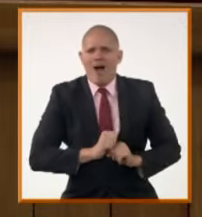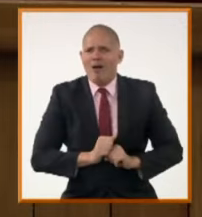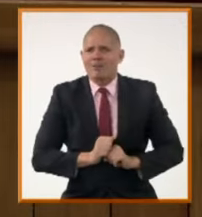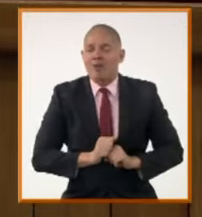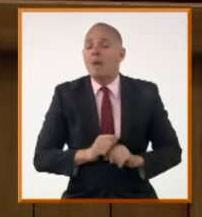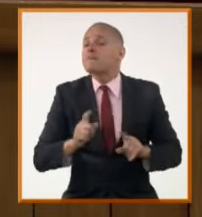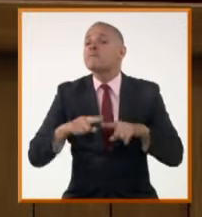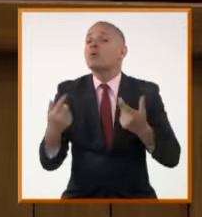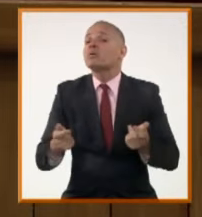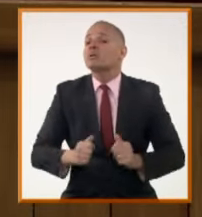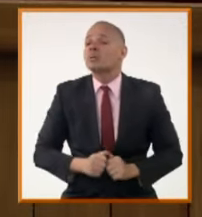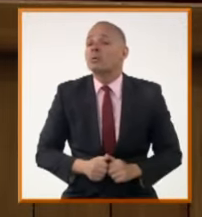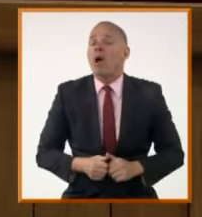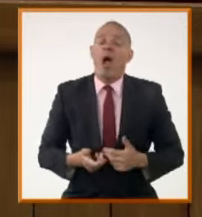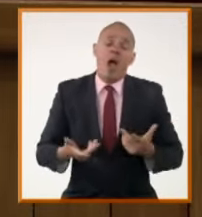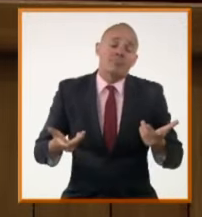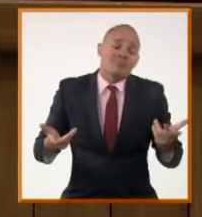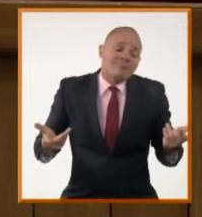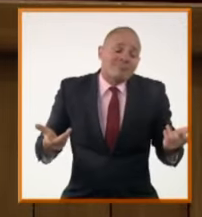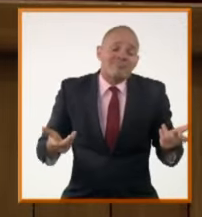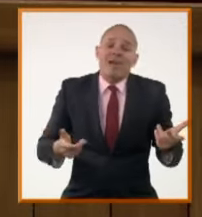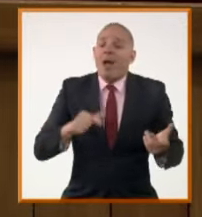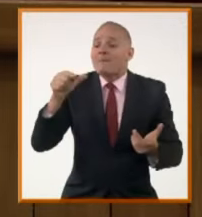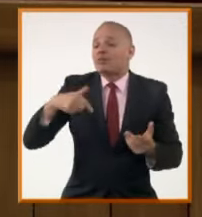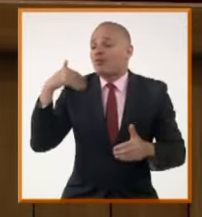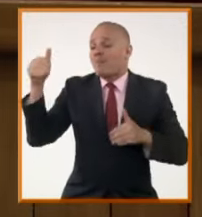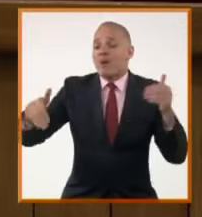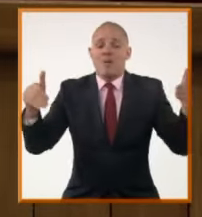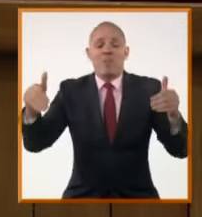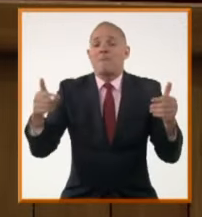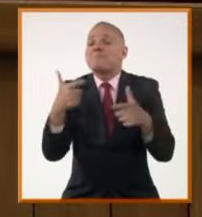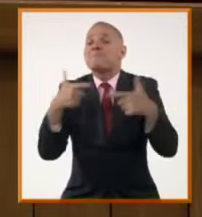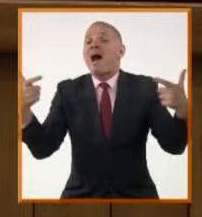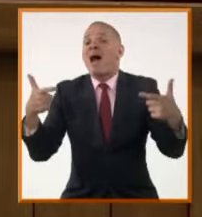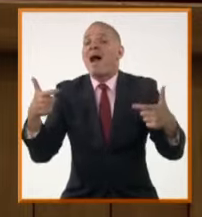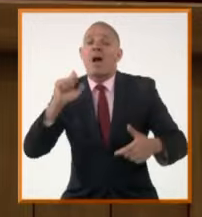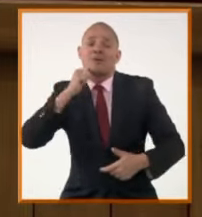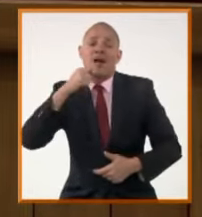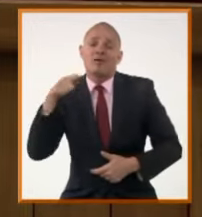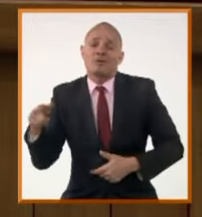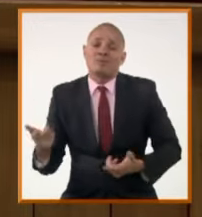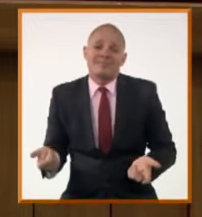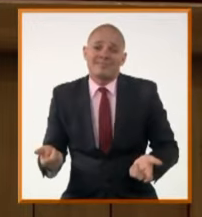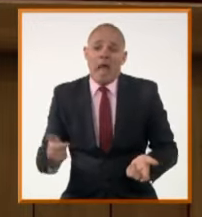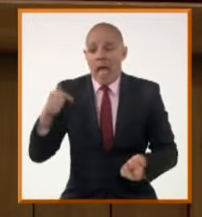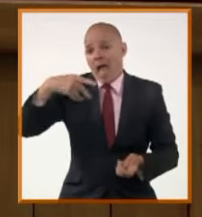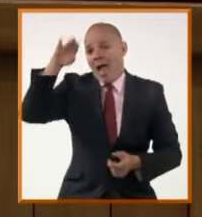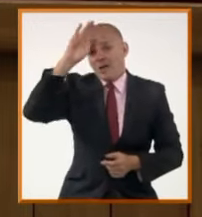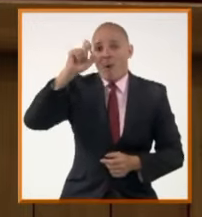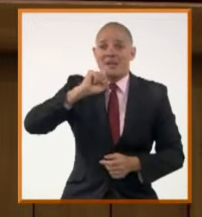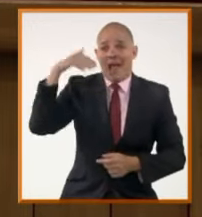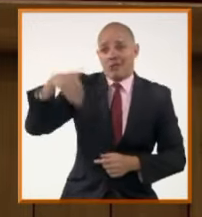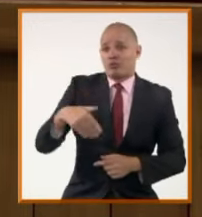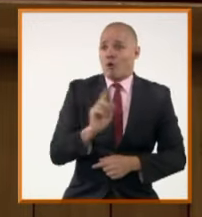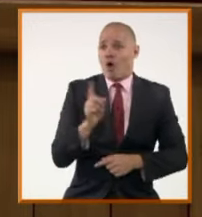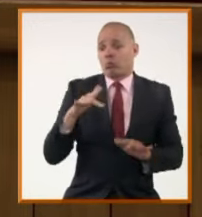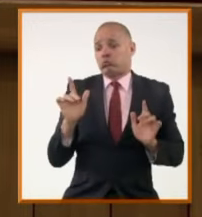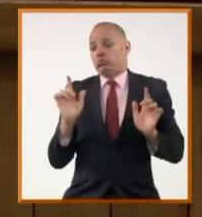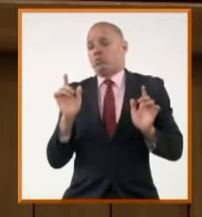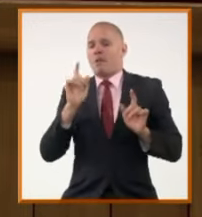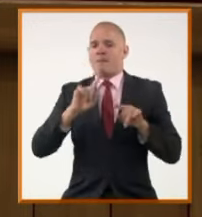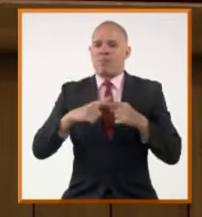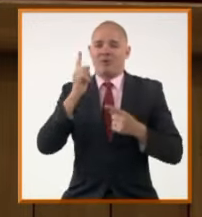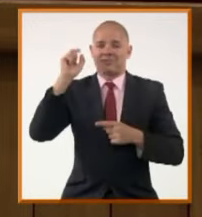tenemos prohibido, y prohibido por una ley de las tantas leyes del bloqueo. Pero aún así,